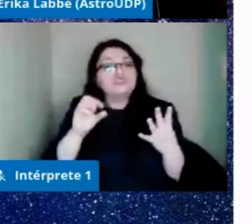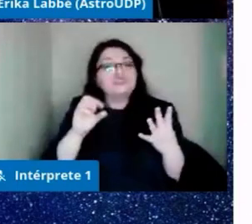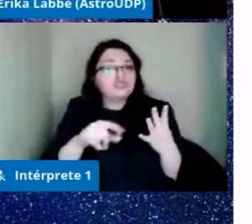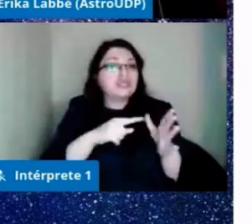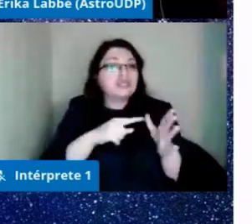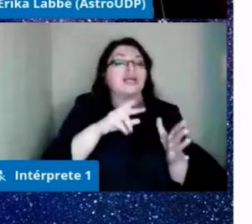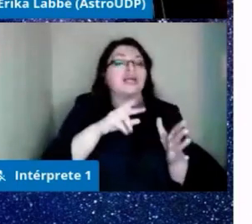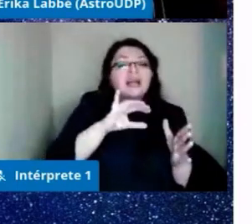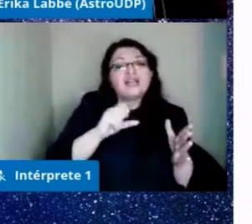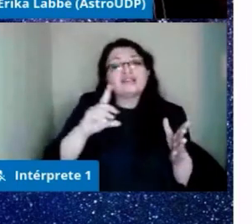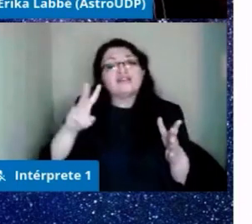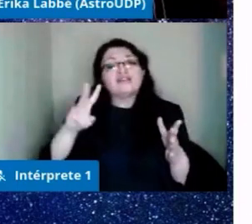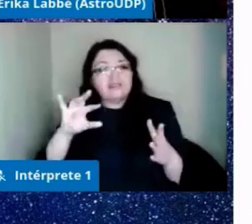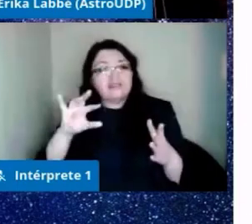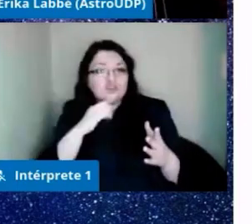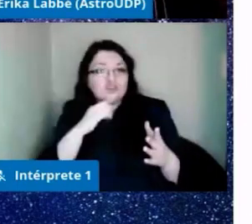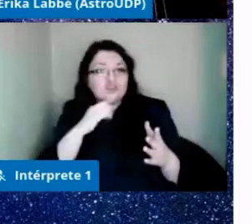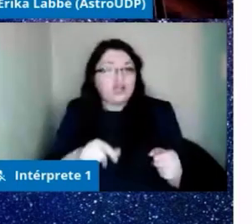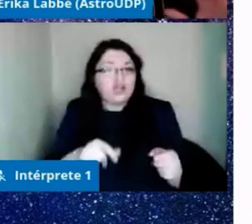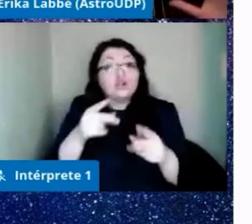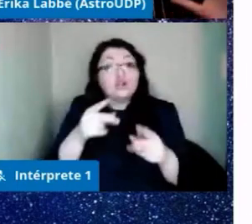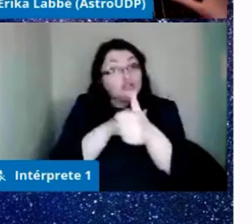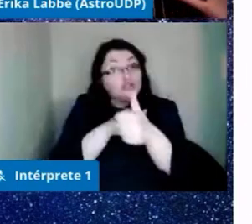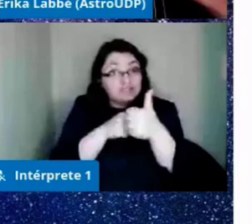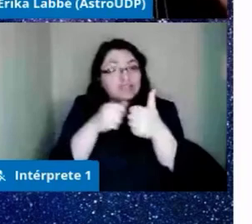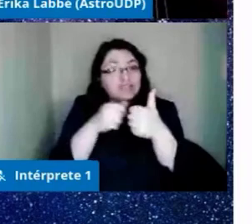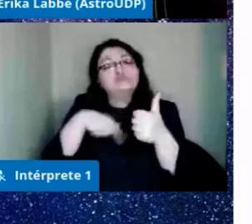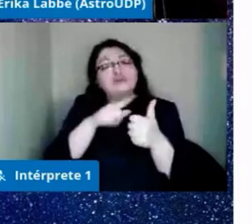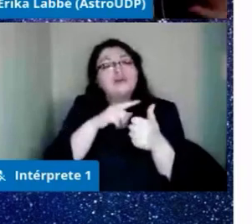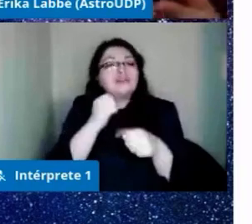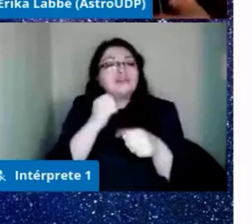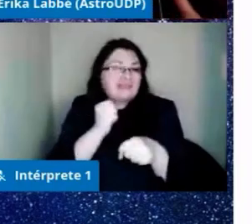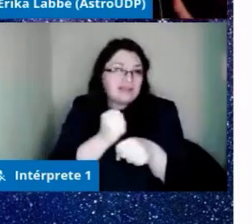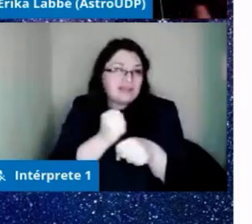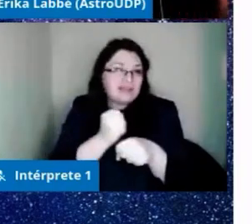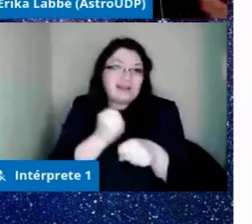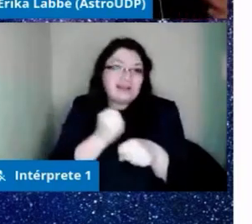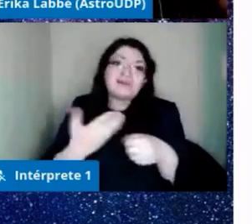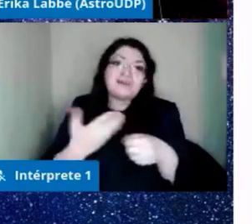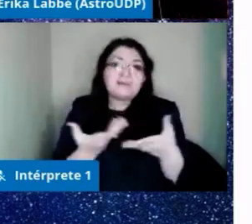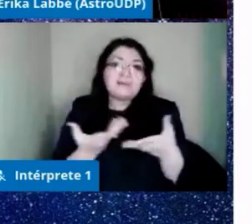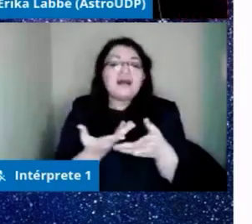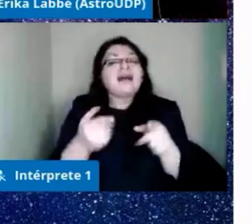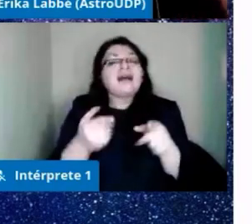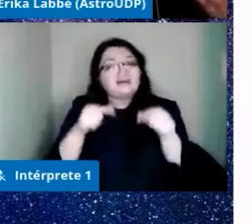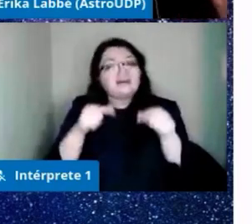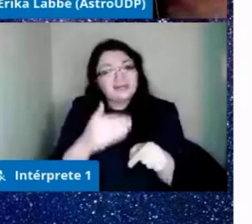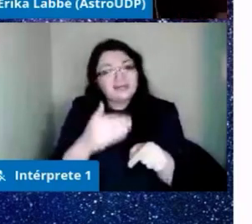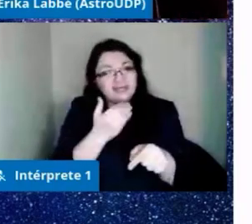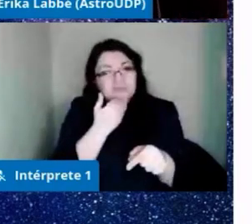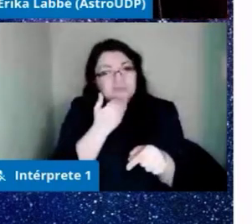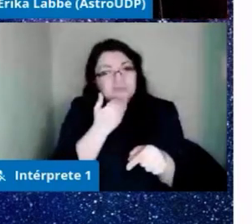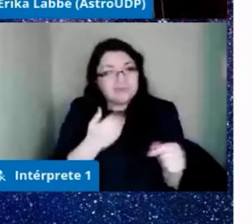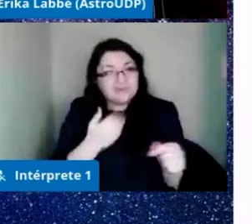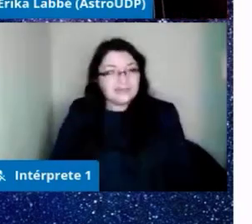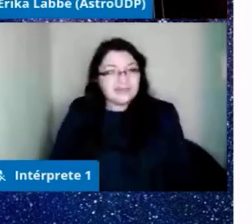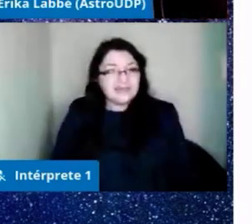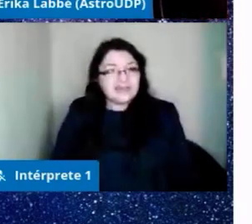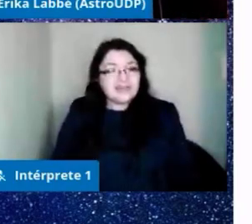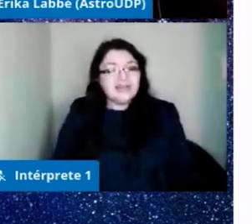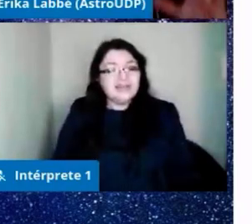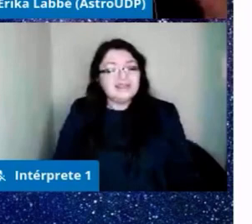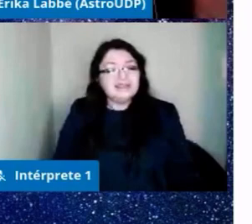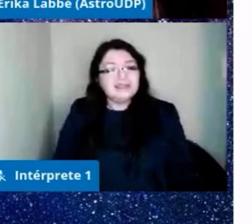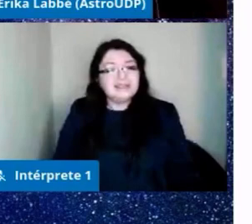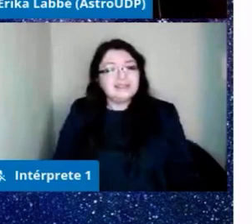Victoria. Estamos los 6 trabajando porque esto también se meta en la investigación